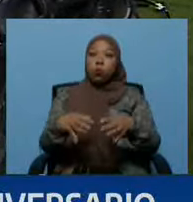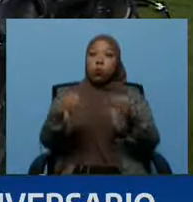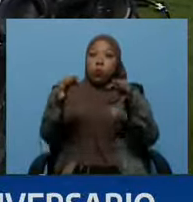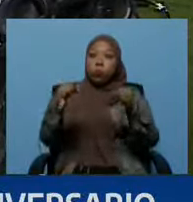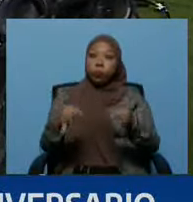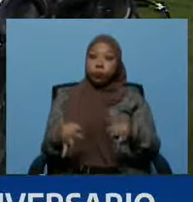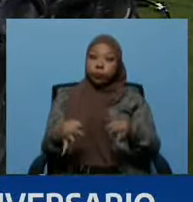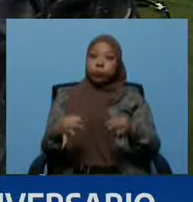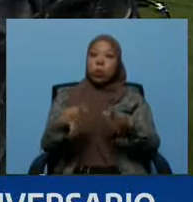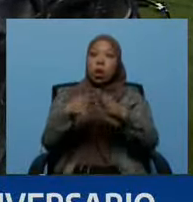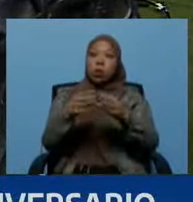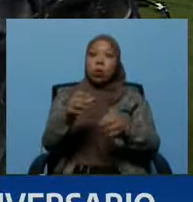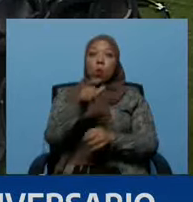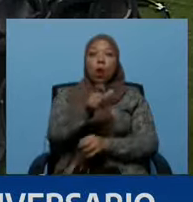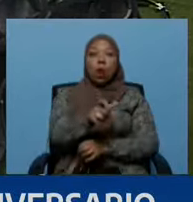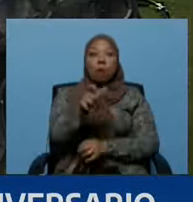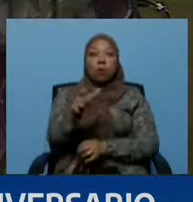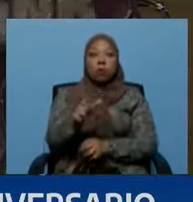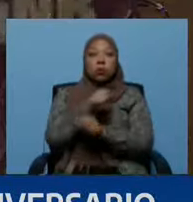donde hemos